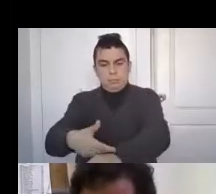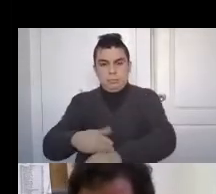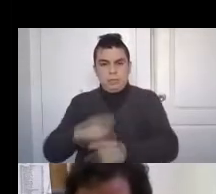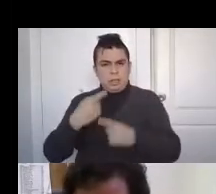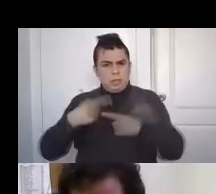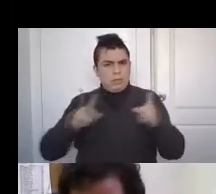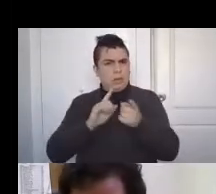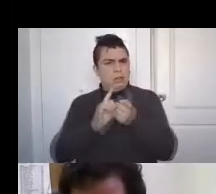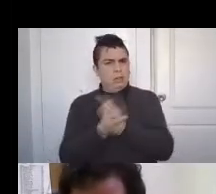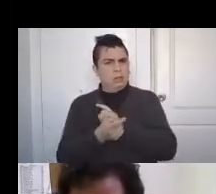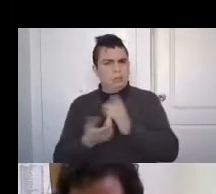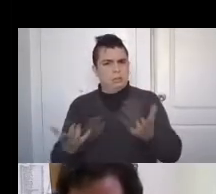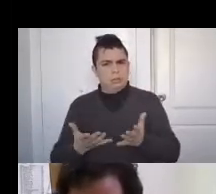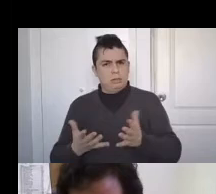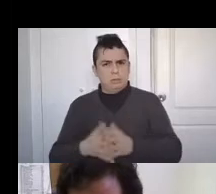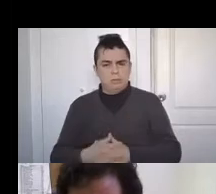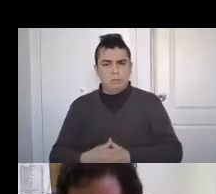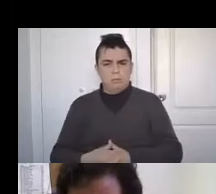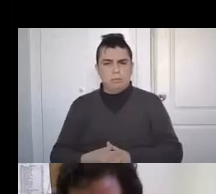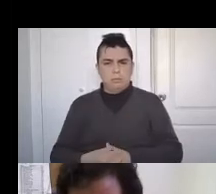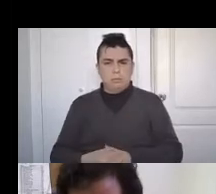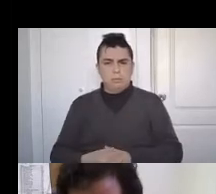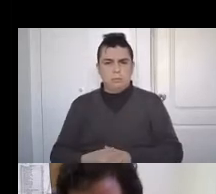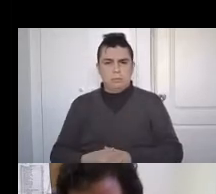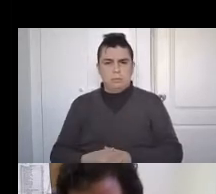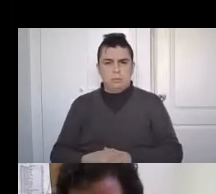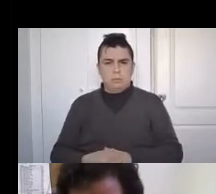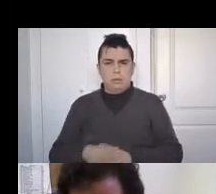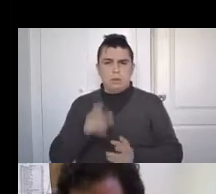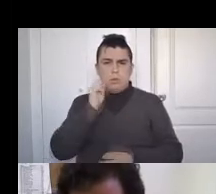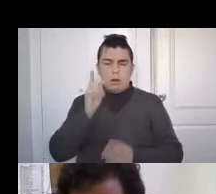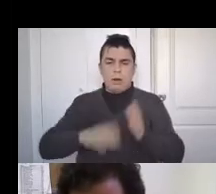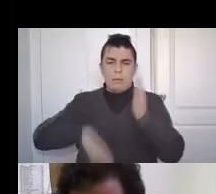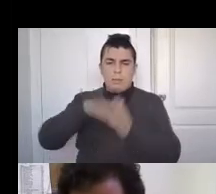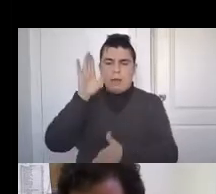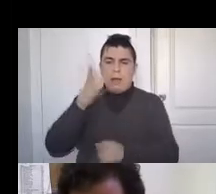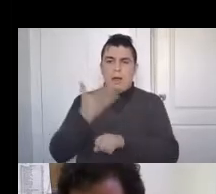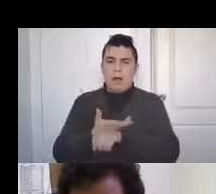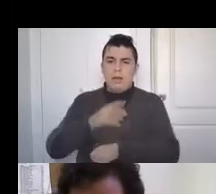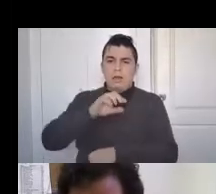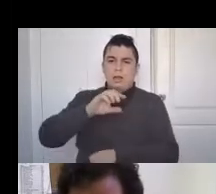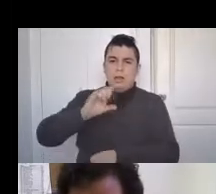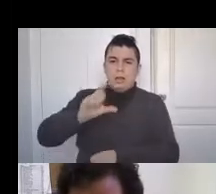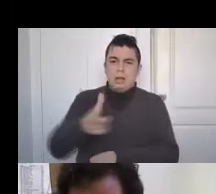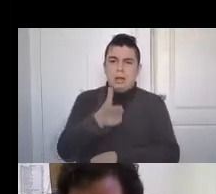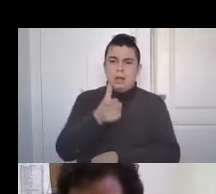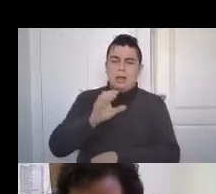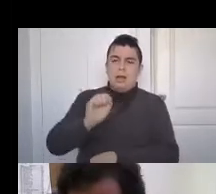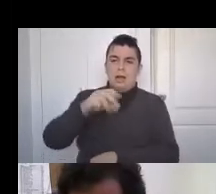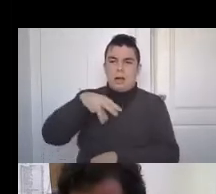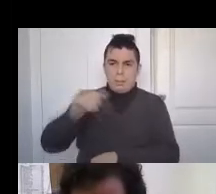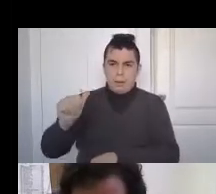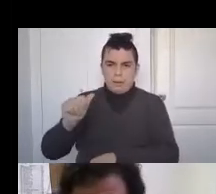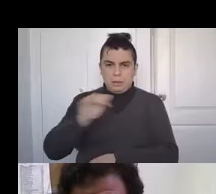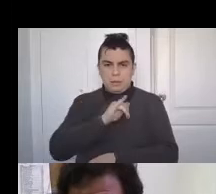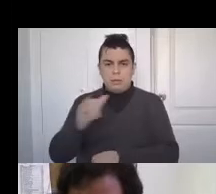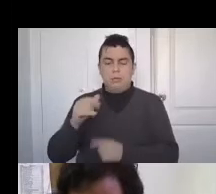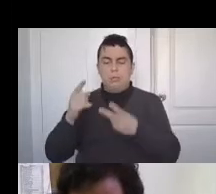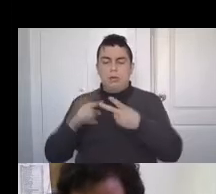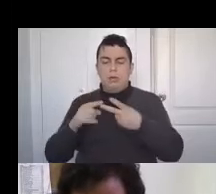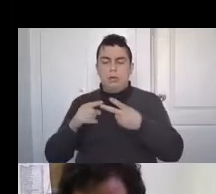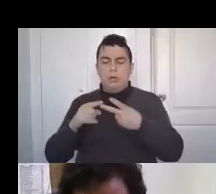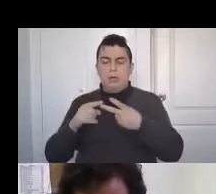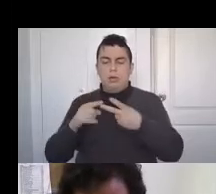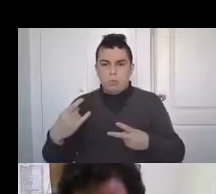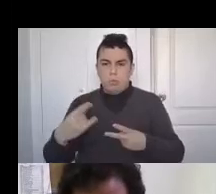No sé si se dan cuenta, pero acá lo mayoritario que tenemos hoy día, ¿cierto?, es Gamma, que le sigue después Mu, en las últimas